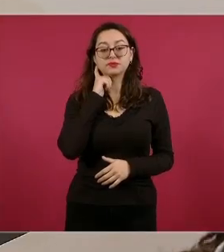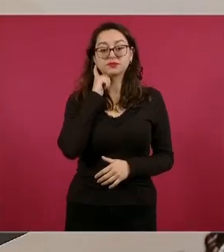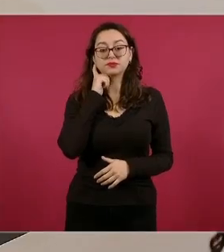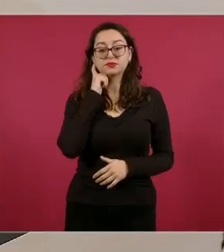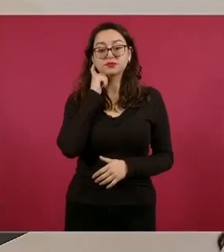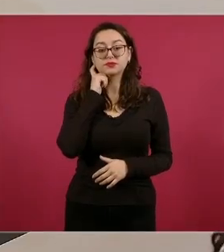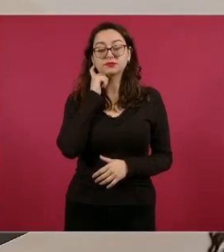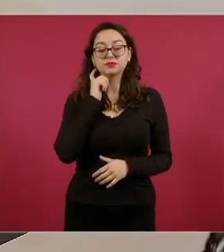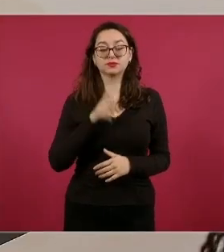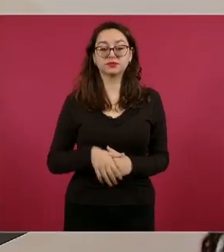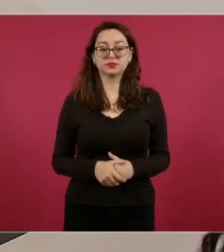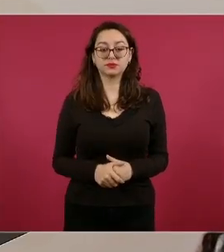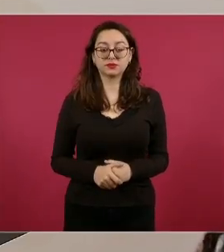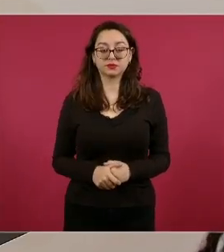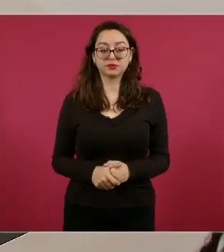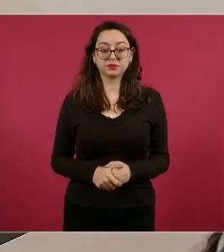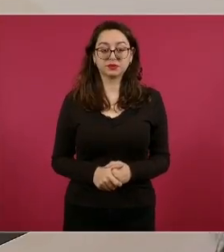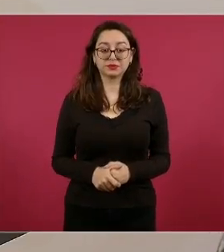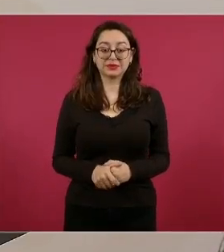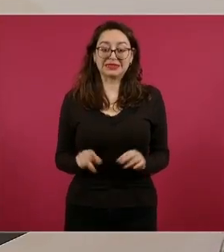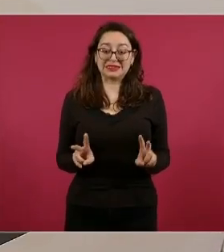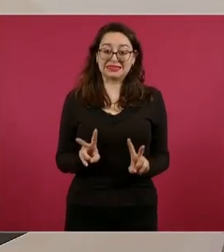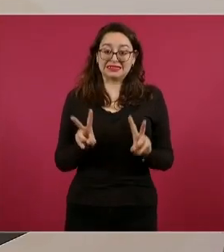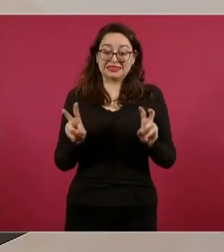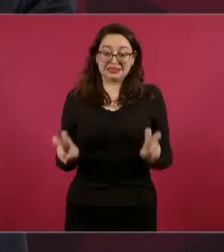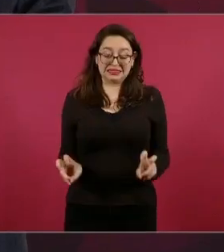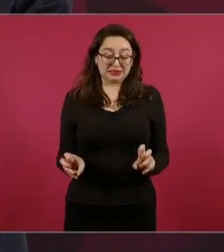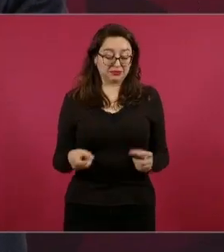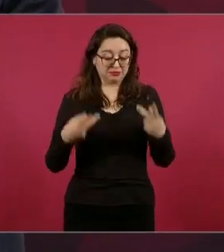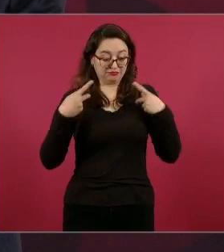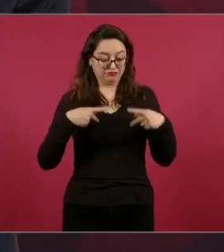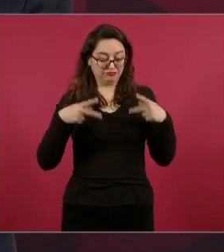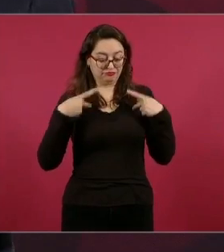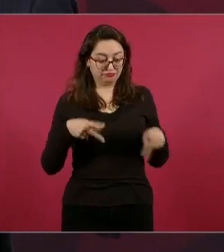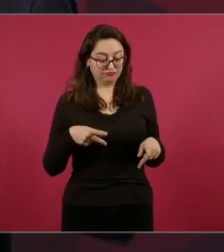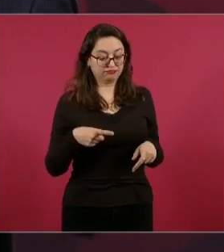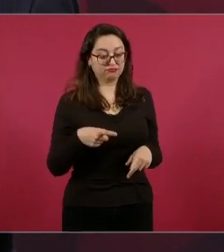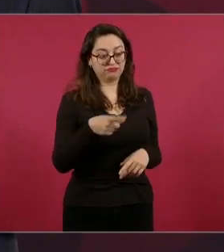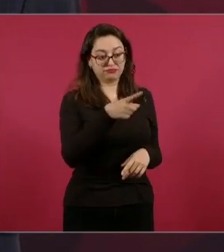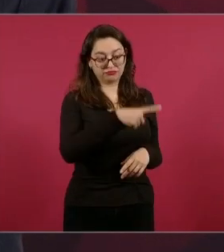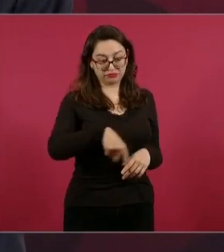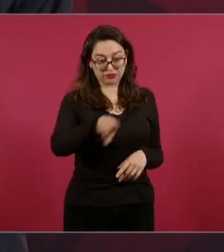los testigos protegidos, no